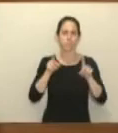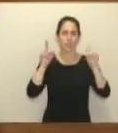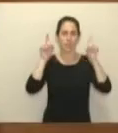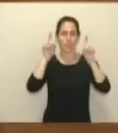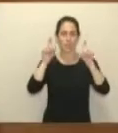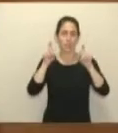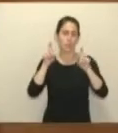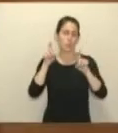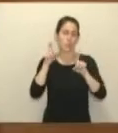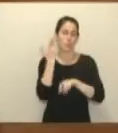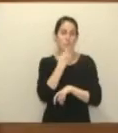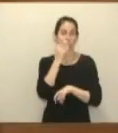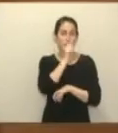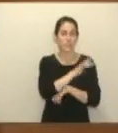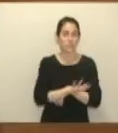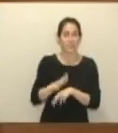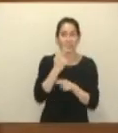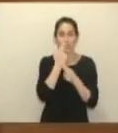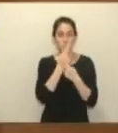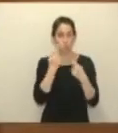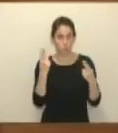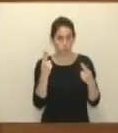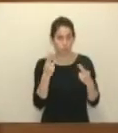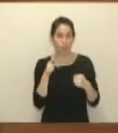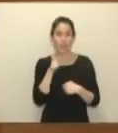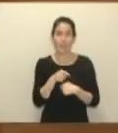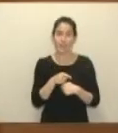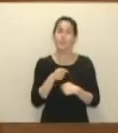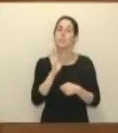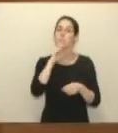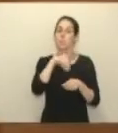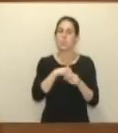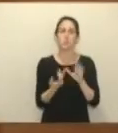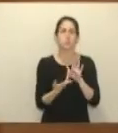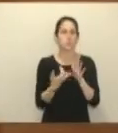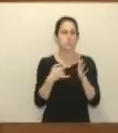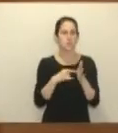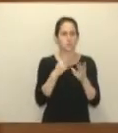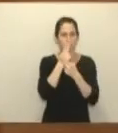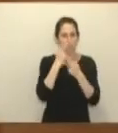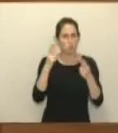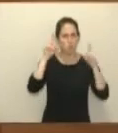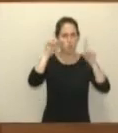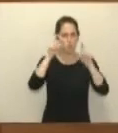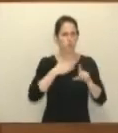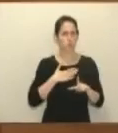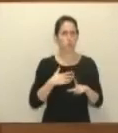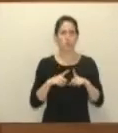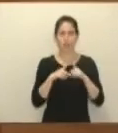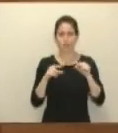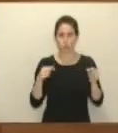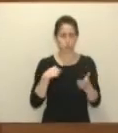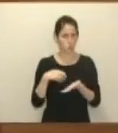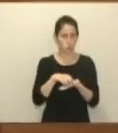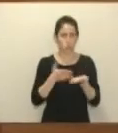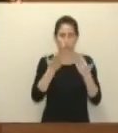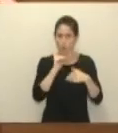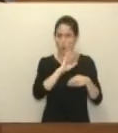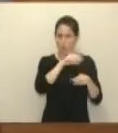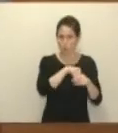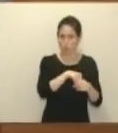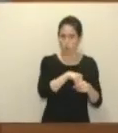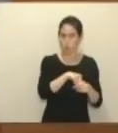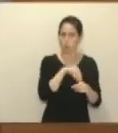infantiles públicas, que para nosotros forman parte del sistema público educativo asturiano. No tenemos ninguna duda. No es que lo